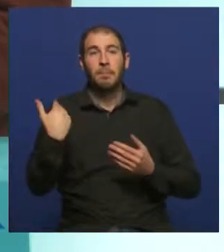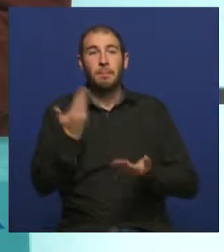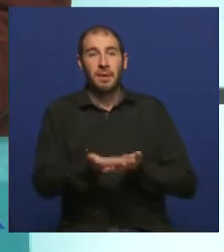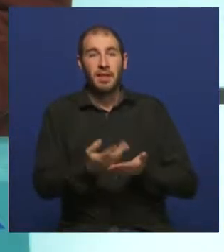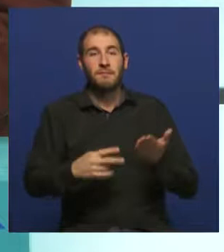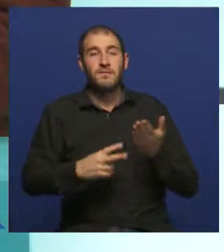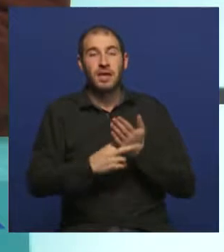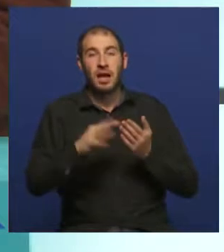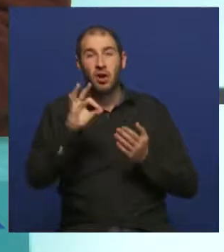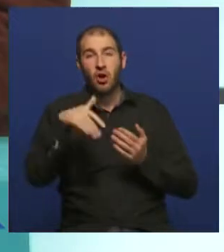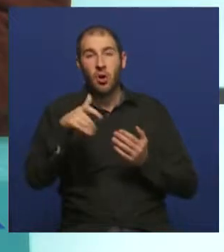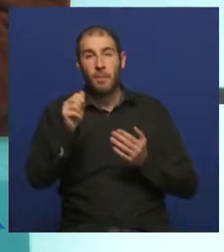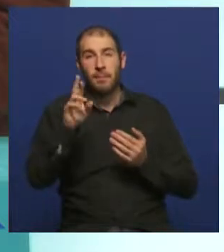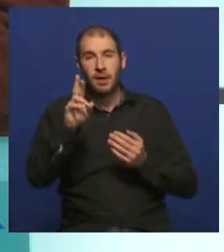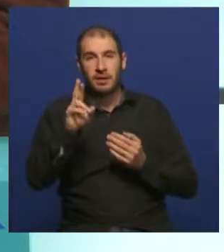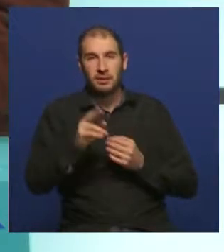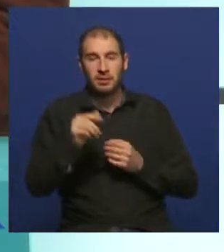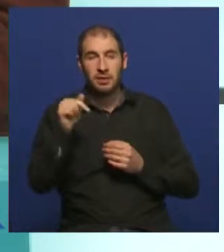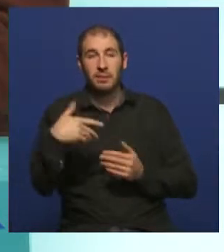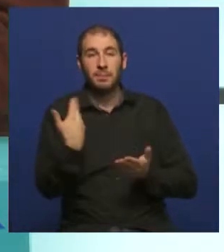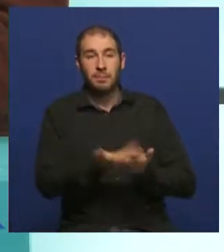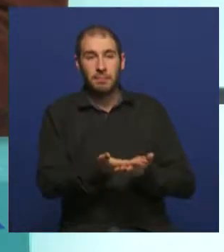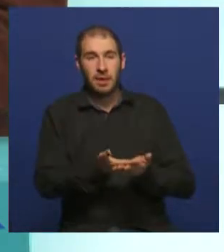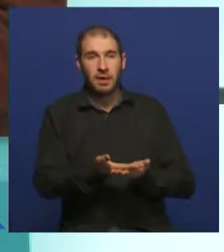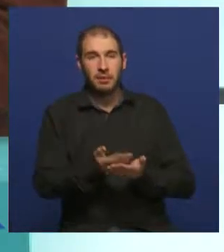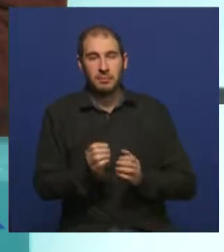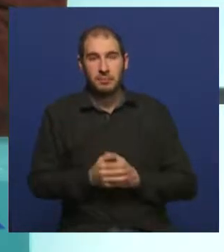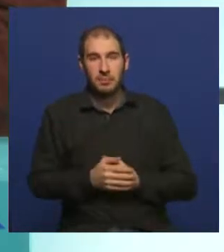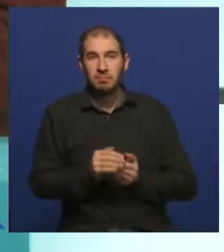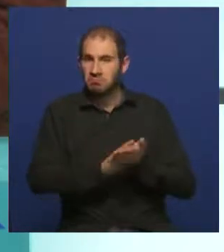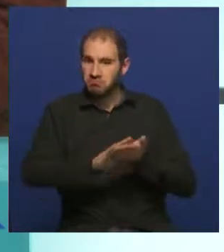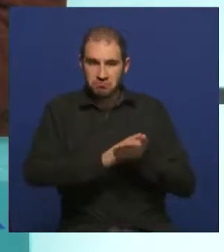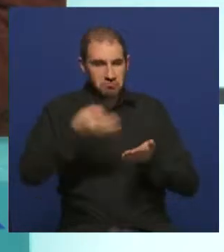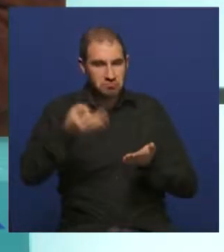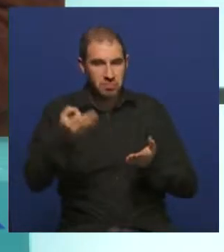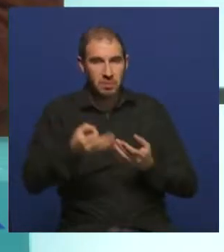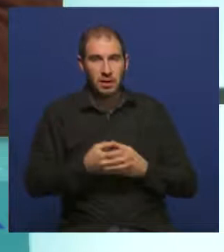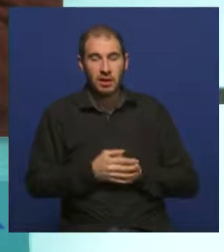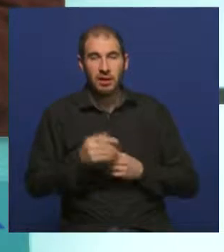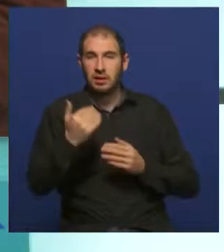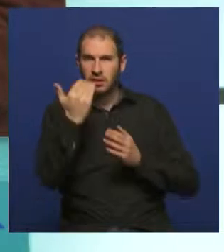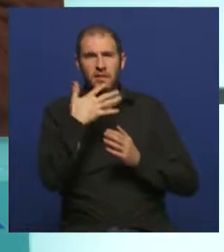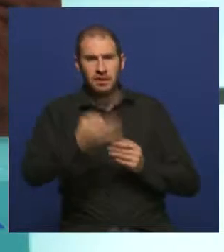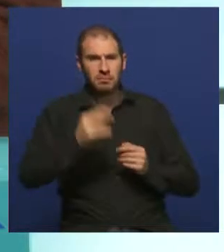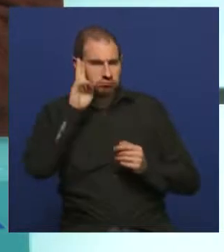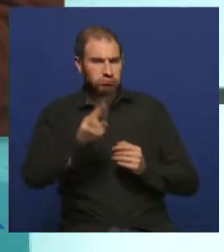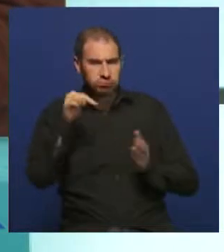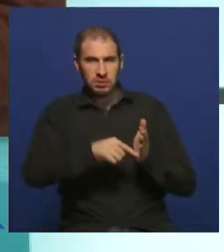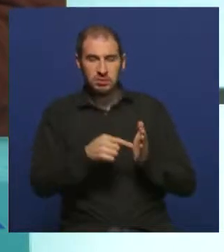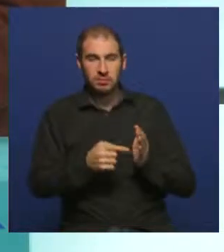hace el fiscal Omar Palermo, que es un requerimiento muy bien fundado, muy bien hecho, muy serio, muy